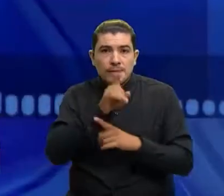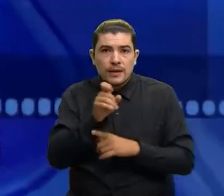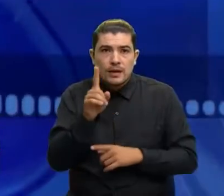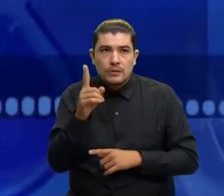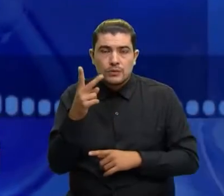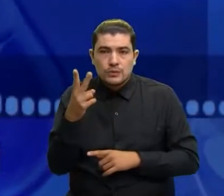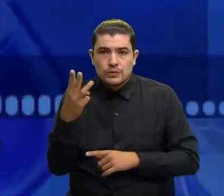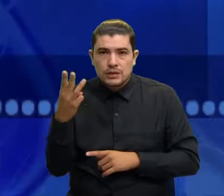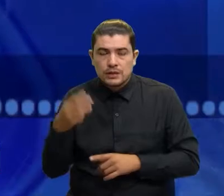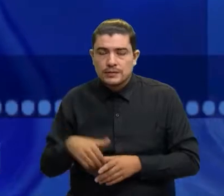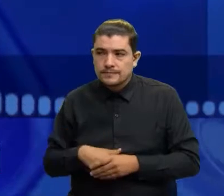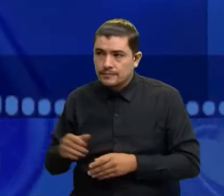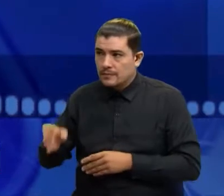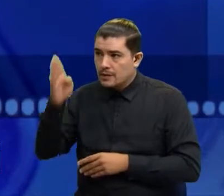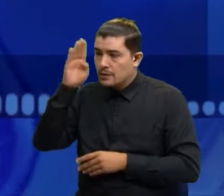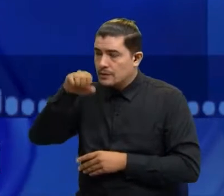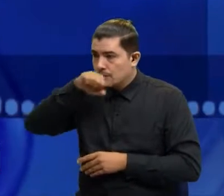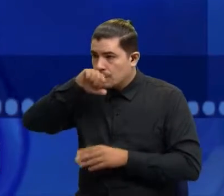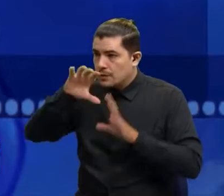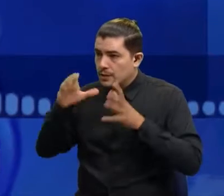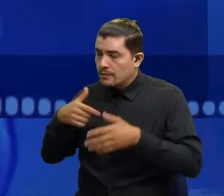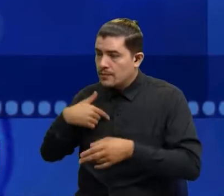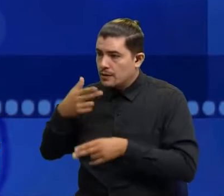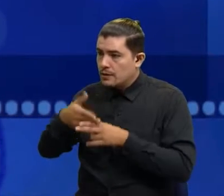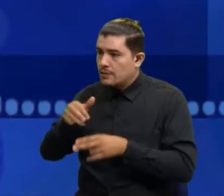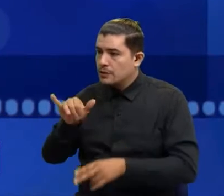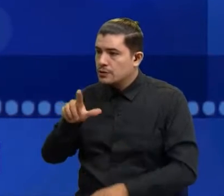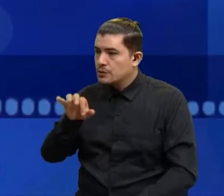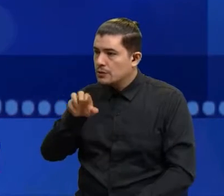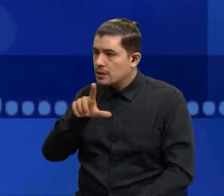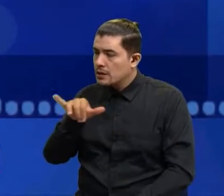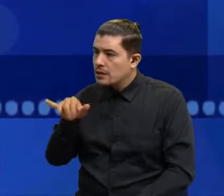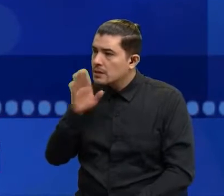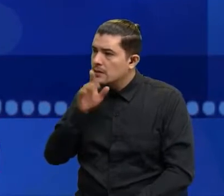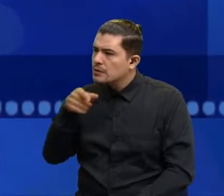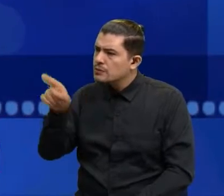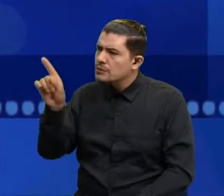123. Sí, Patria, buenas tardes. Habla con Yurley, ¿con quién te ha gustado hablar?